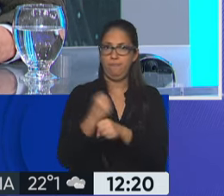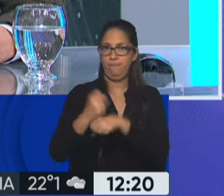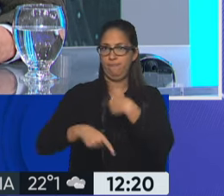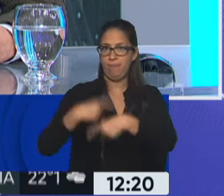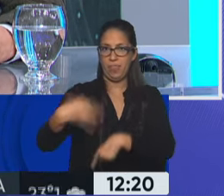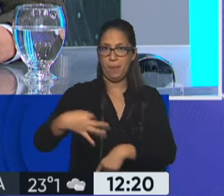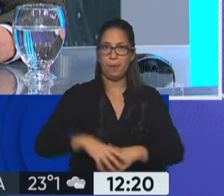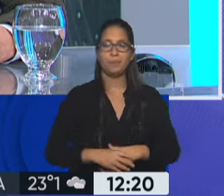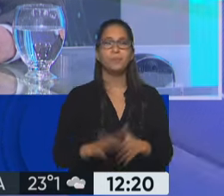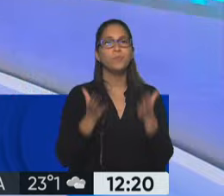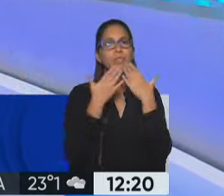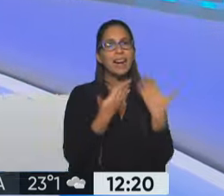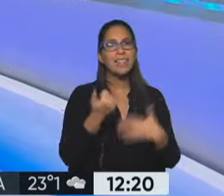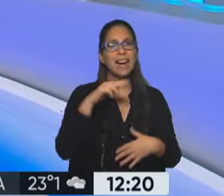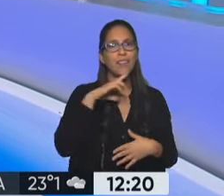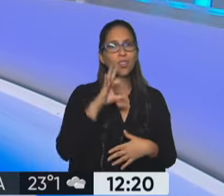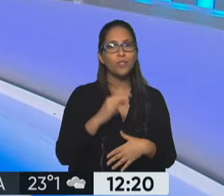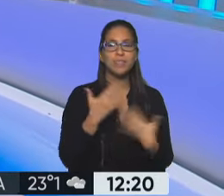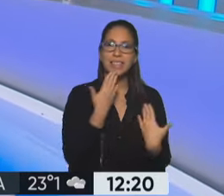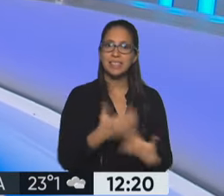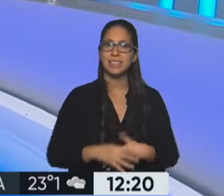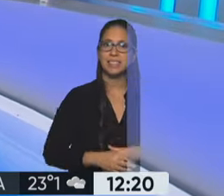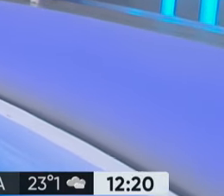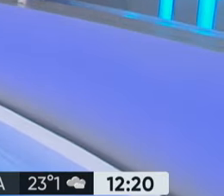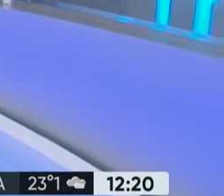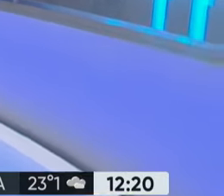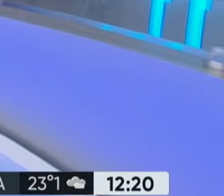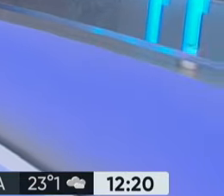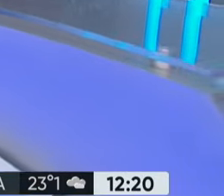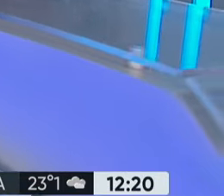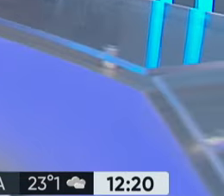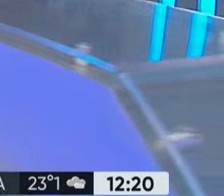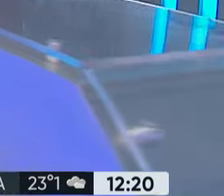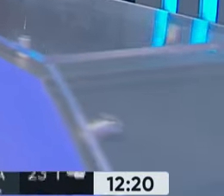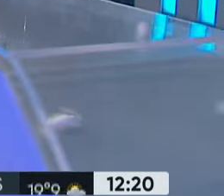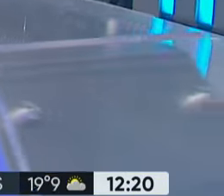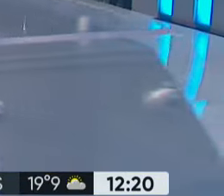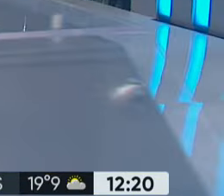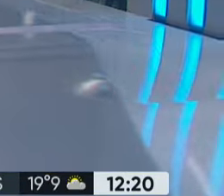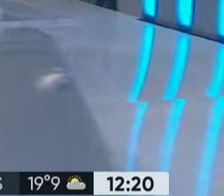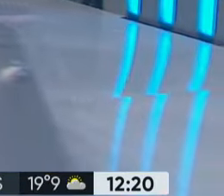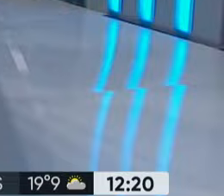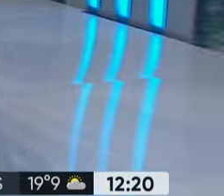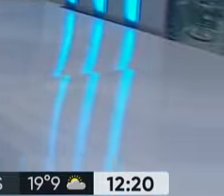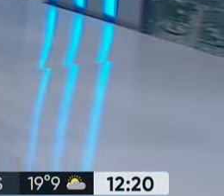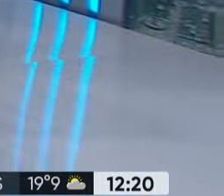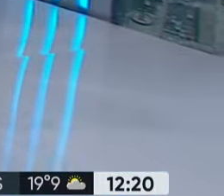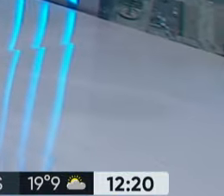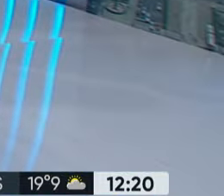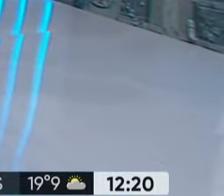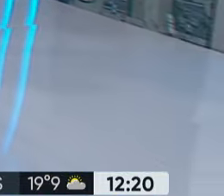trabajando Muchas gracias Alejandro gracias por la invitación muchas gracias eh Bueno por suerte todavía nos podos preocupar por otras cosas Sí sí tenemos que